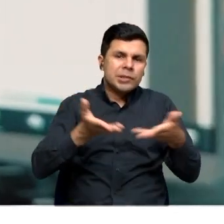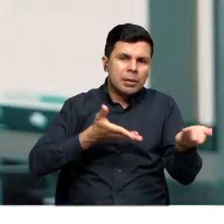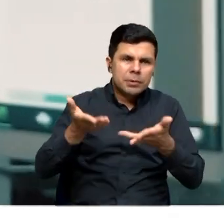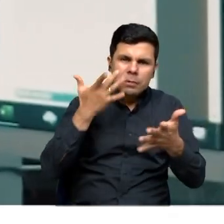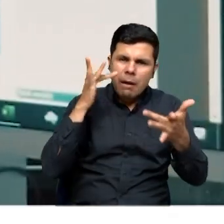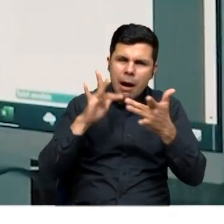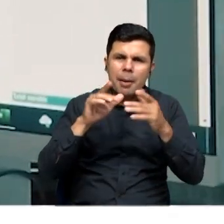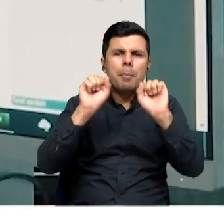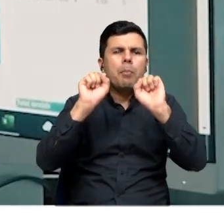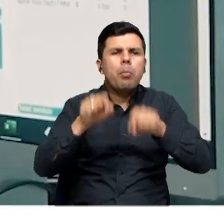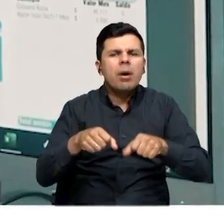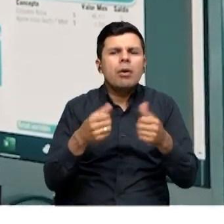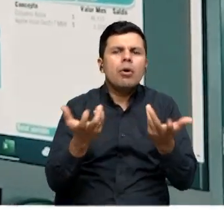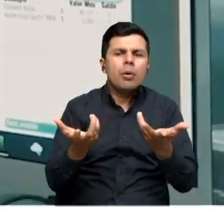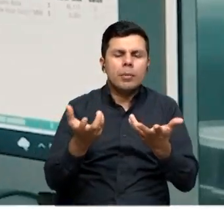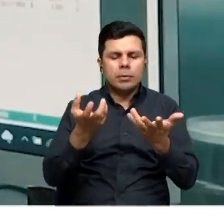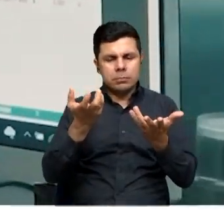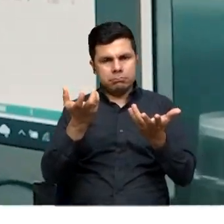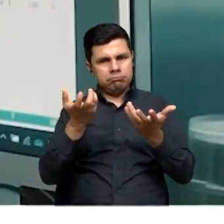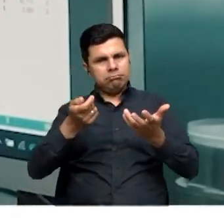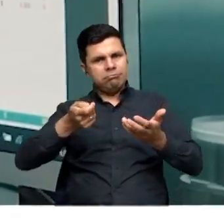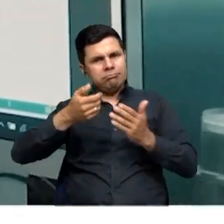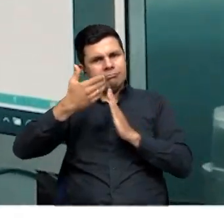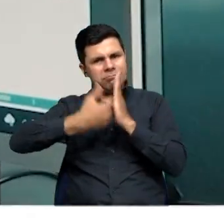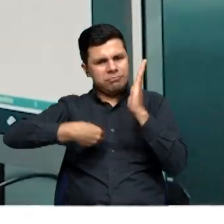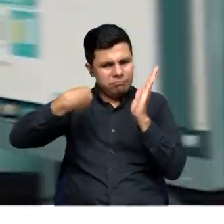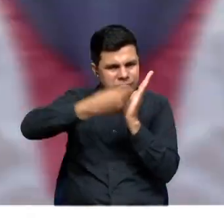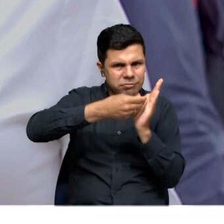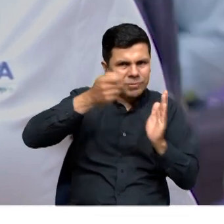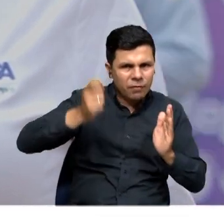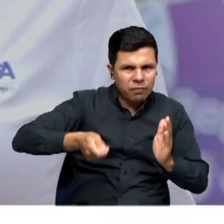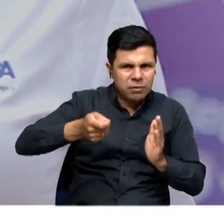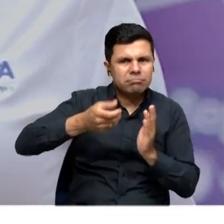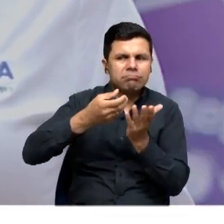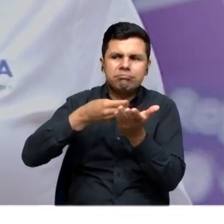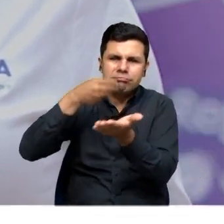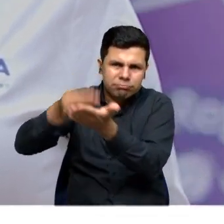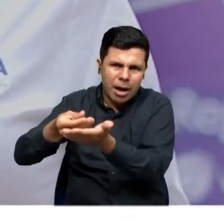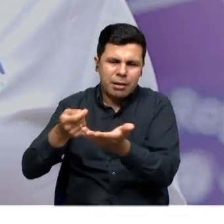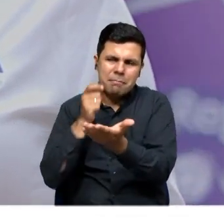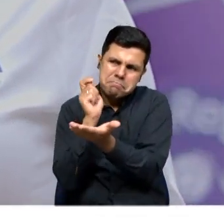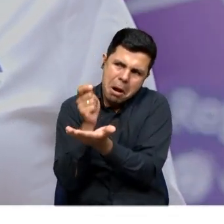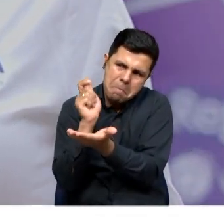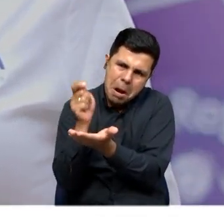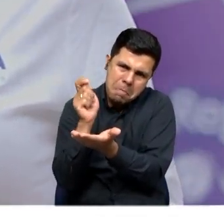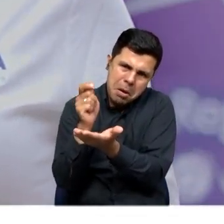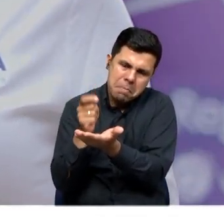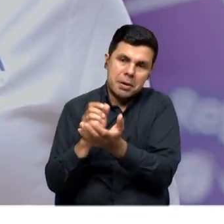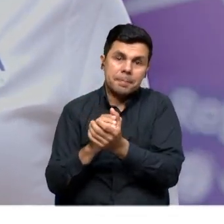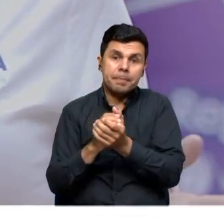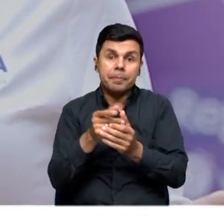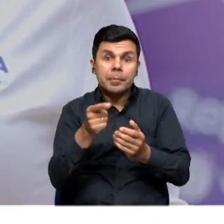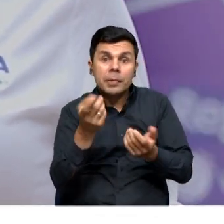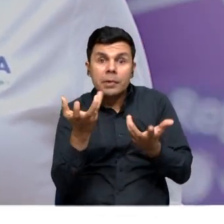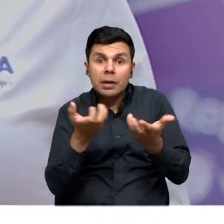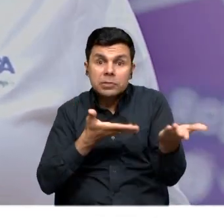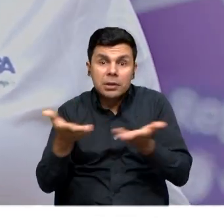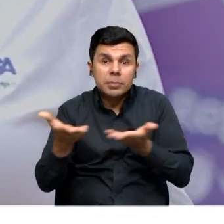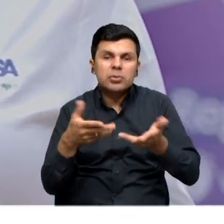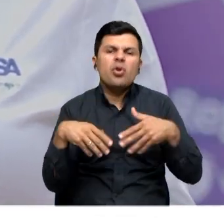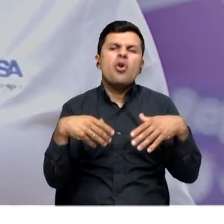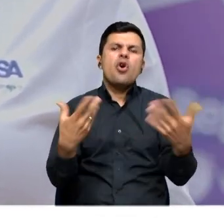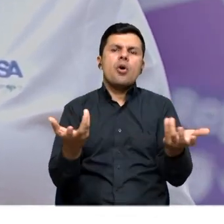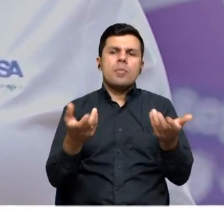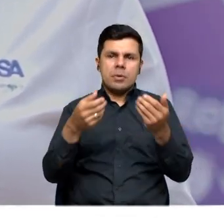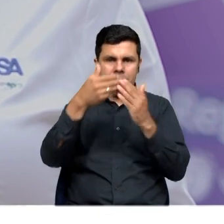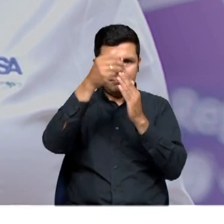cómodas cuotas por medio de la factura de energía. Para acceder a los servicios que otorga el programa ESA en su empresa es muy fácil. Podemos acceder a través de